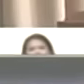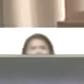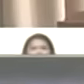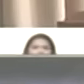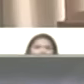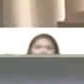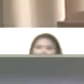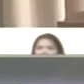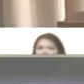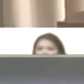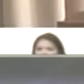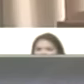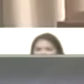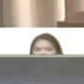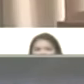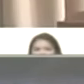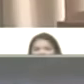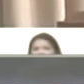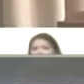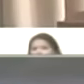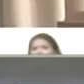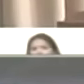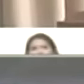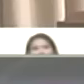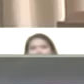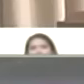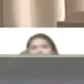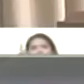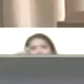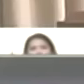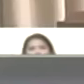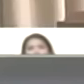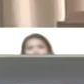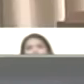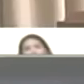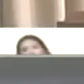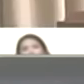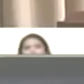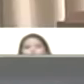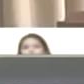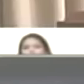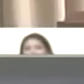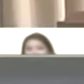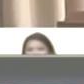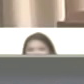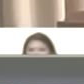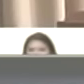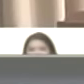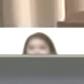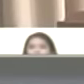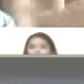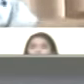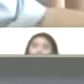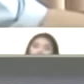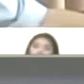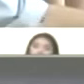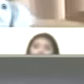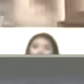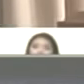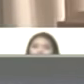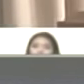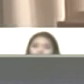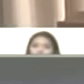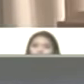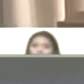carga o el servicio eléctrico en el Estado Guárico y poblaciones conexas o Estado Conexo, no menos cierto es que